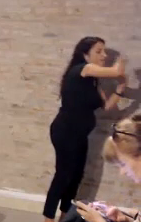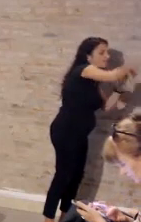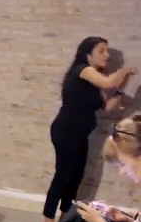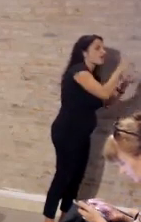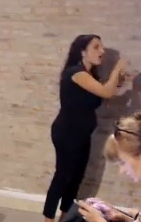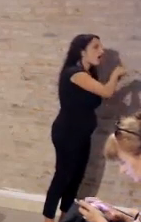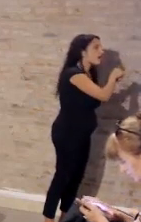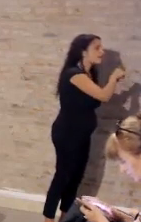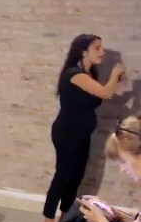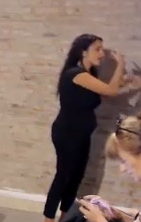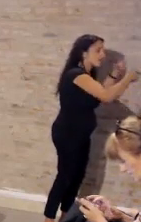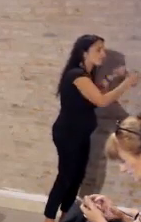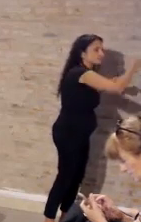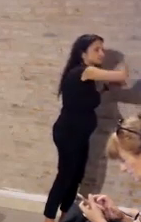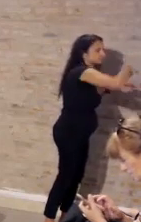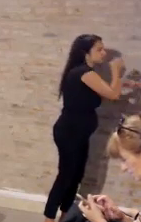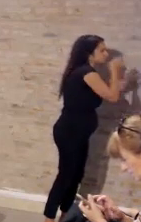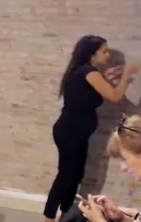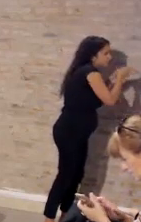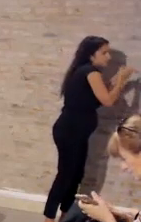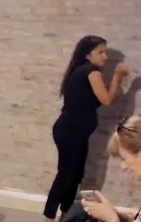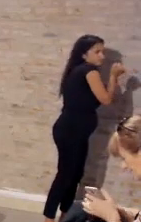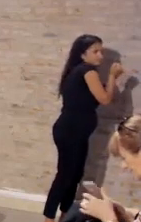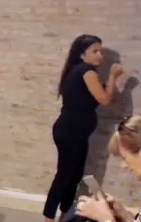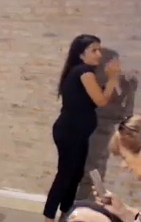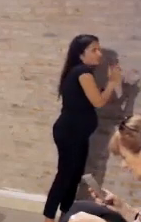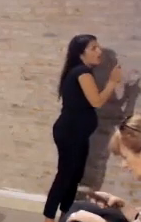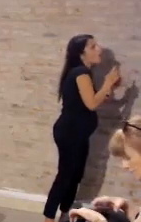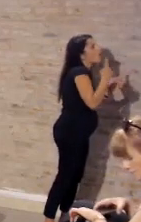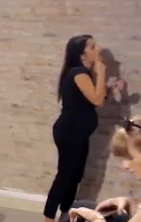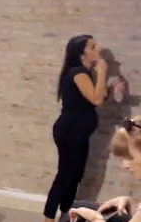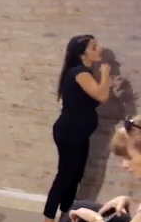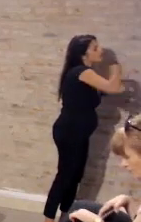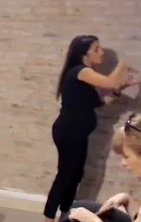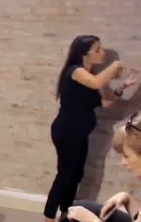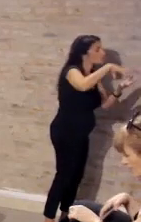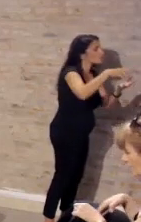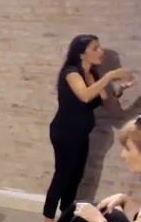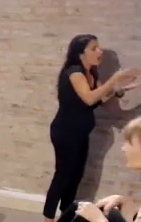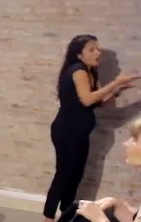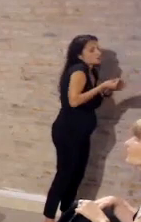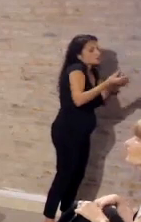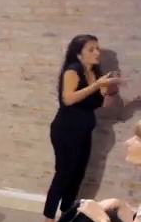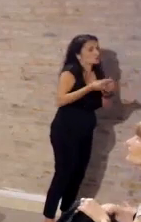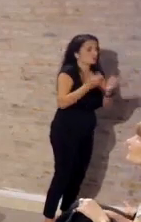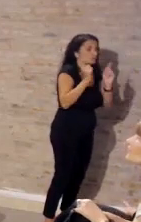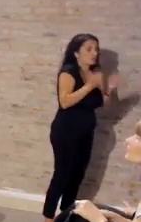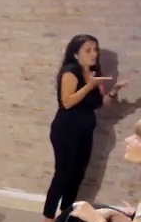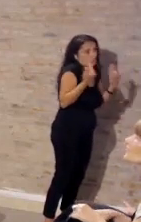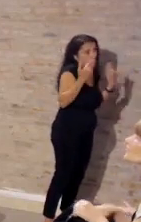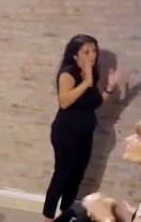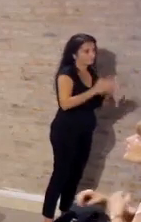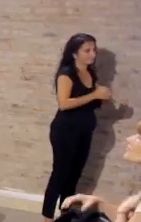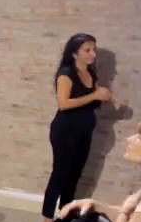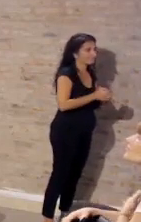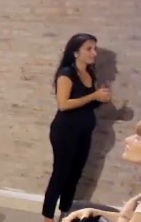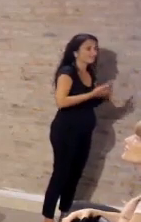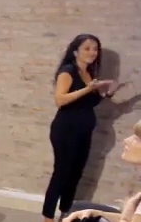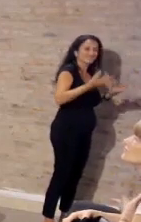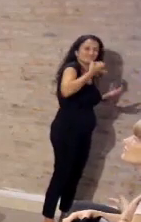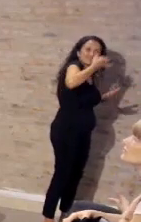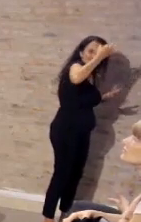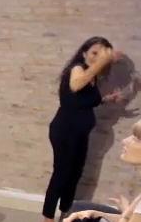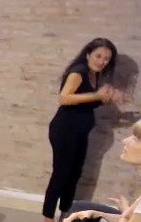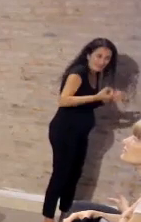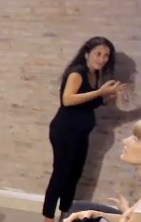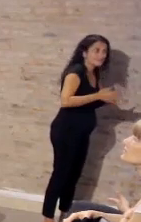o con algunas este instituciones que fueron acompañando pero en general la realidad de mujeres